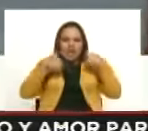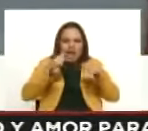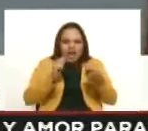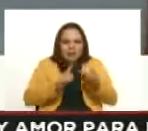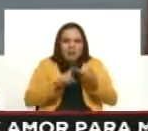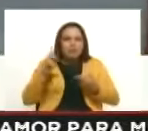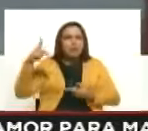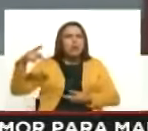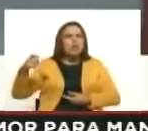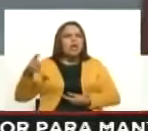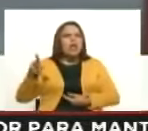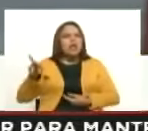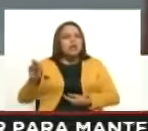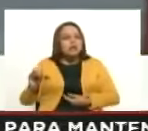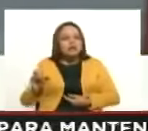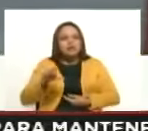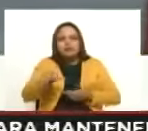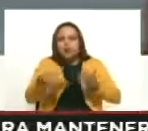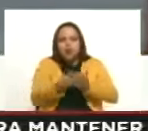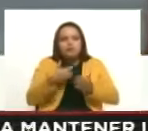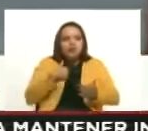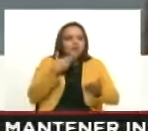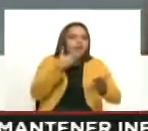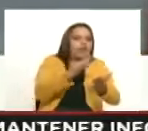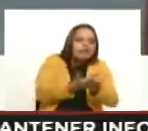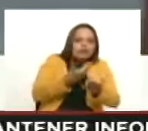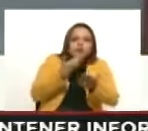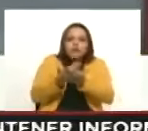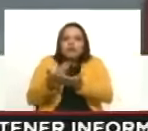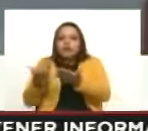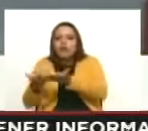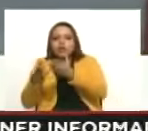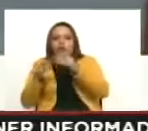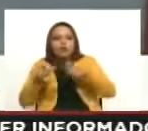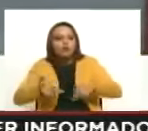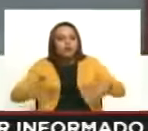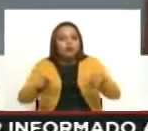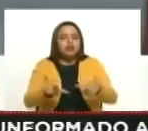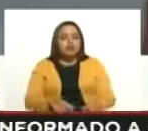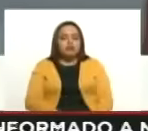todos, les he pedido en todas partes que